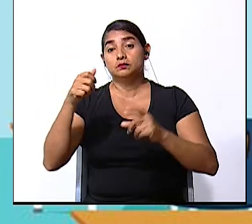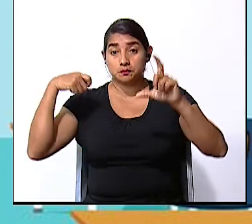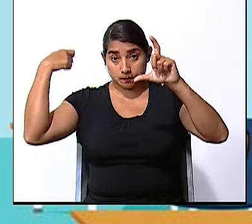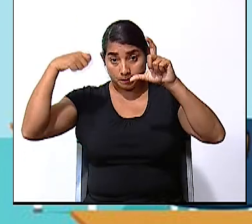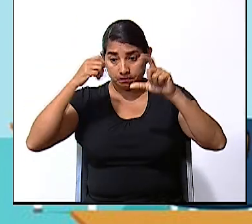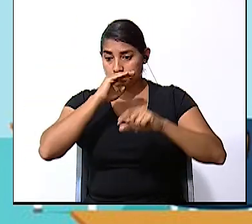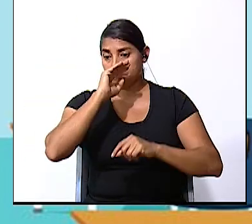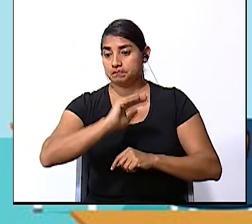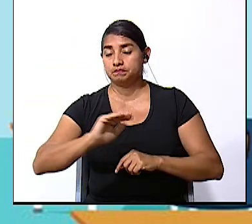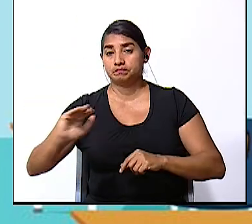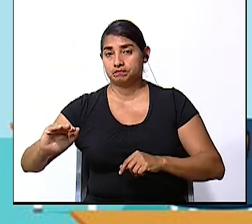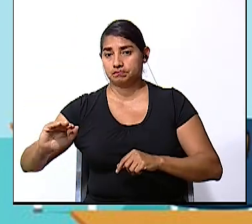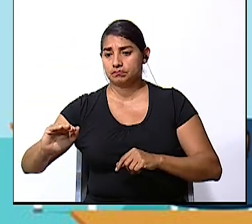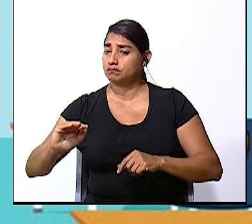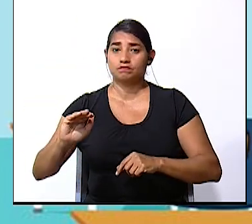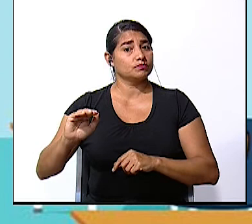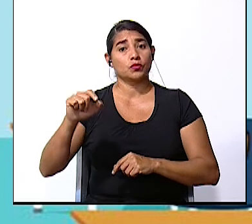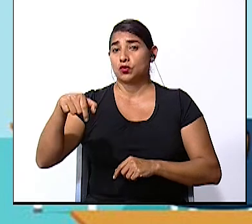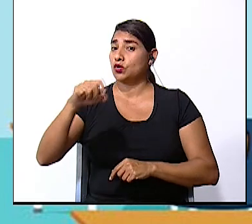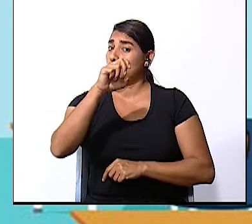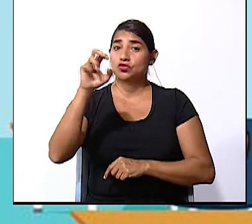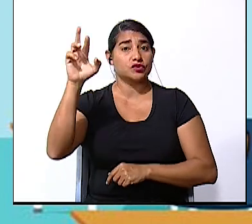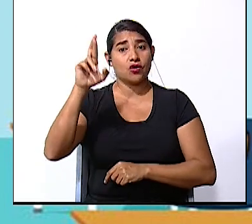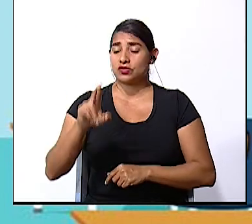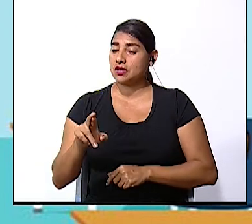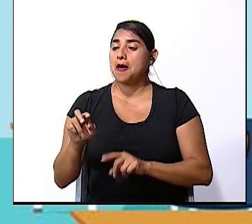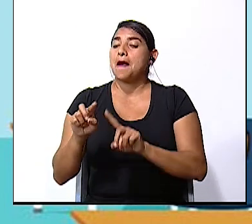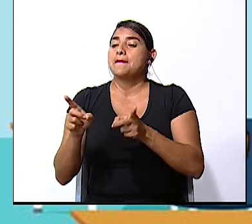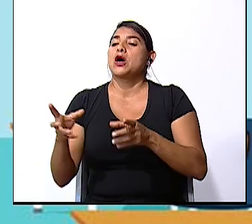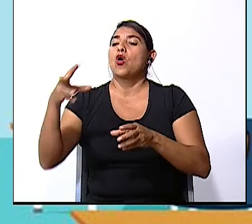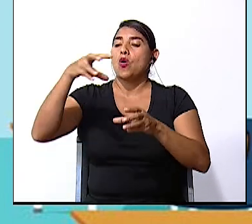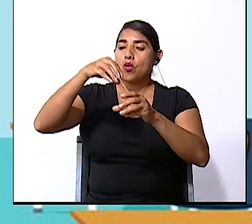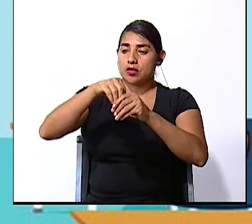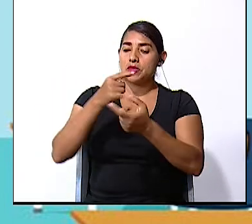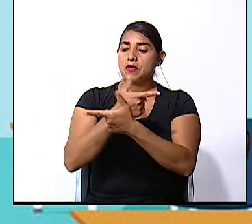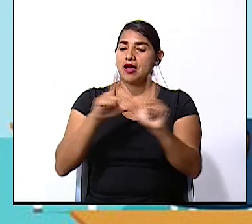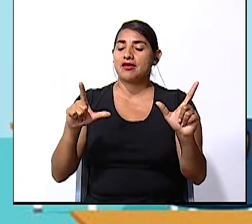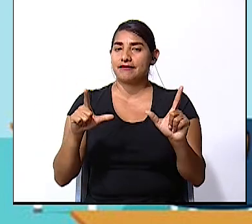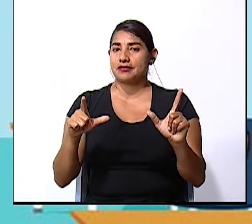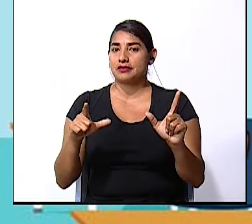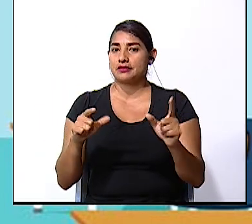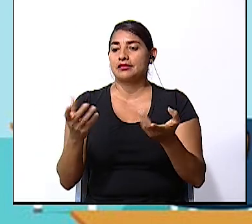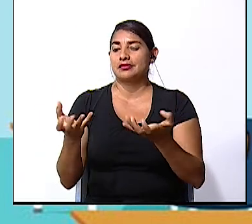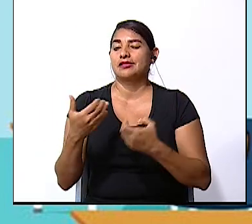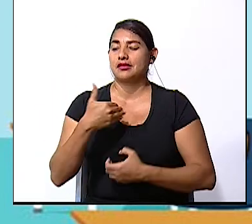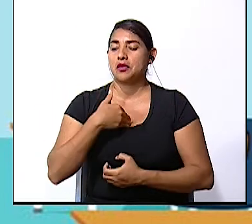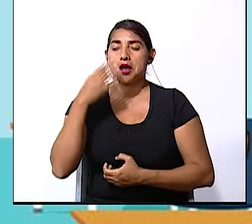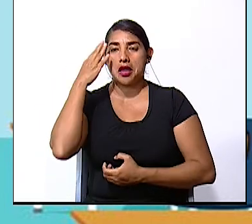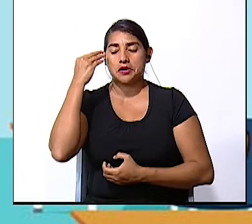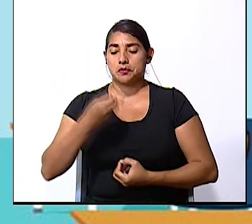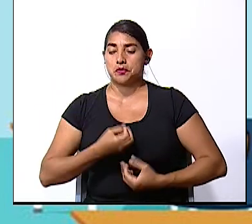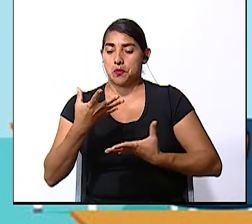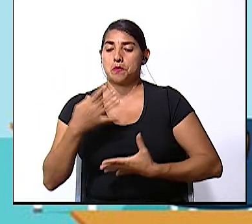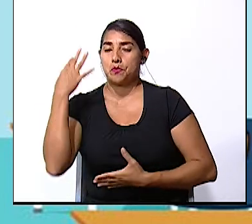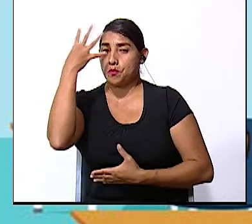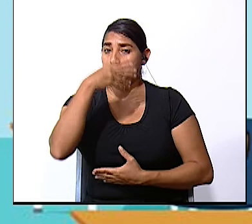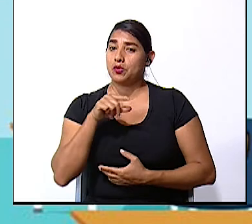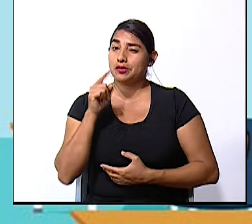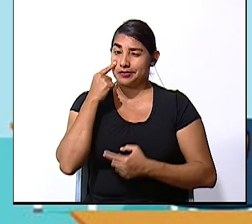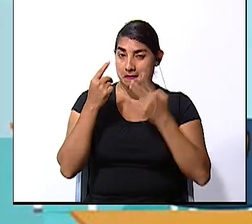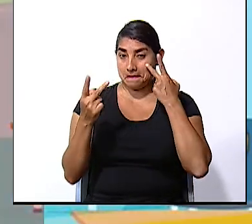unos niños que no son ticos, pero que también viven en libertad y que tienen unas expresiones muy bonitas sobre